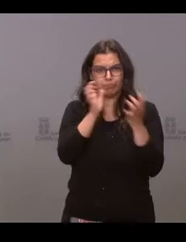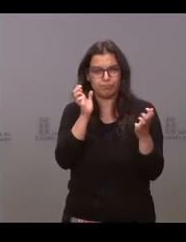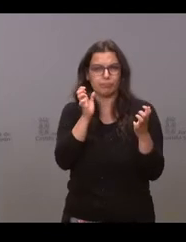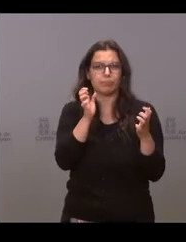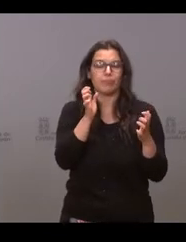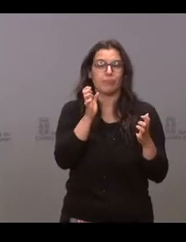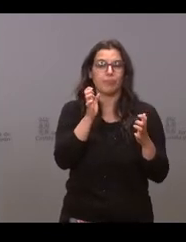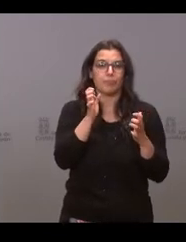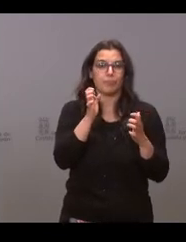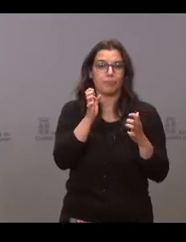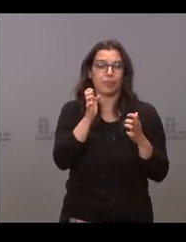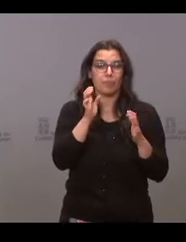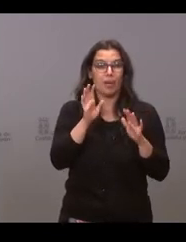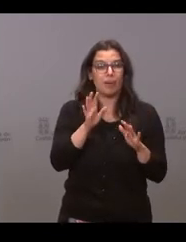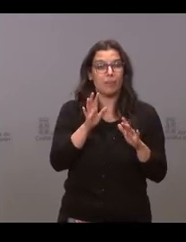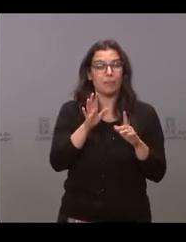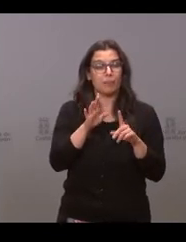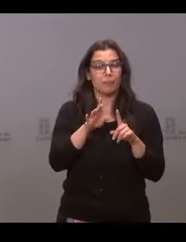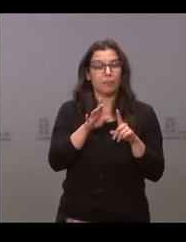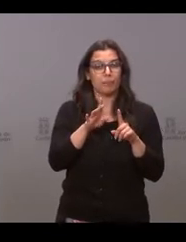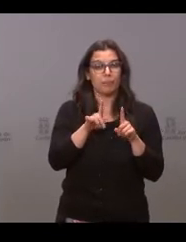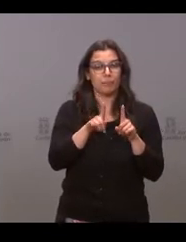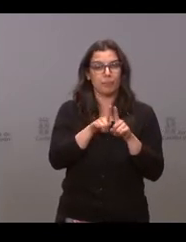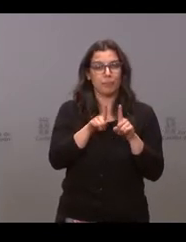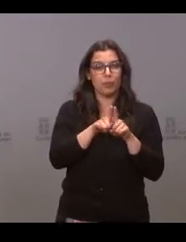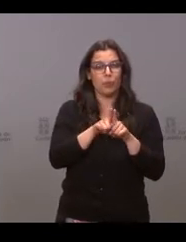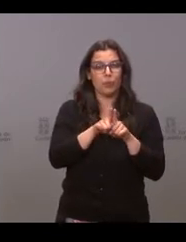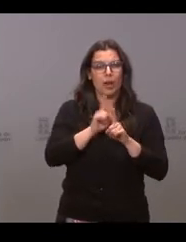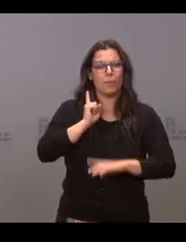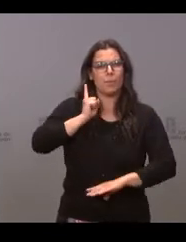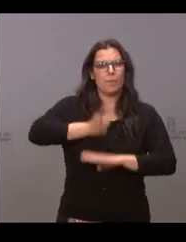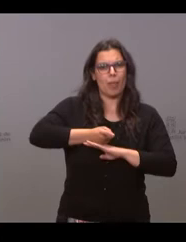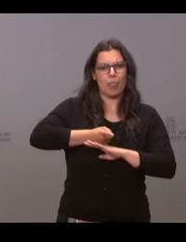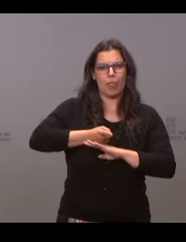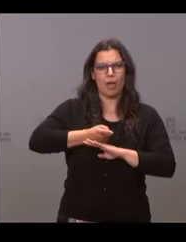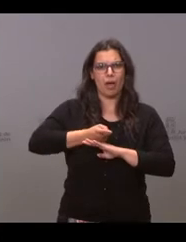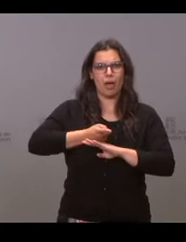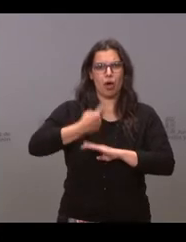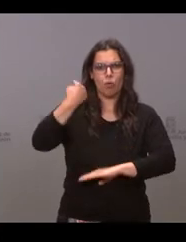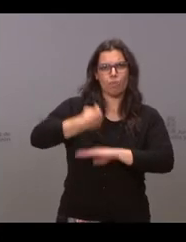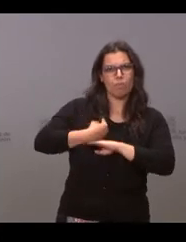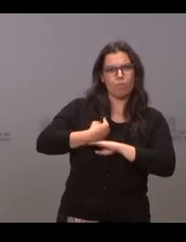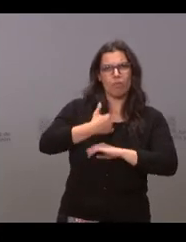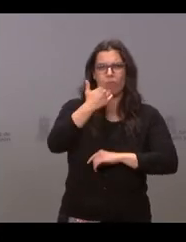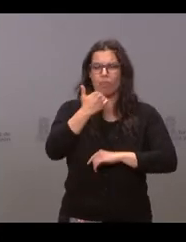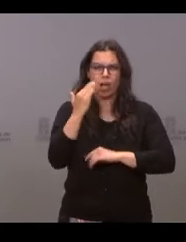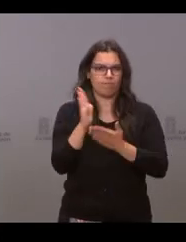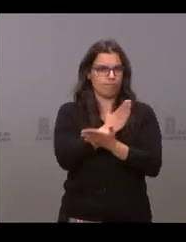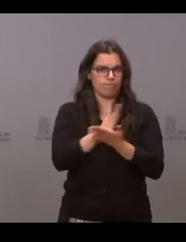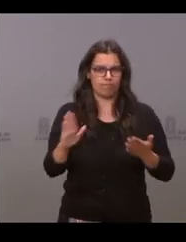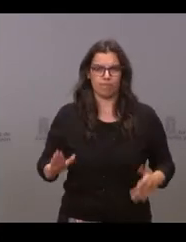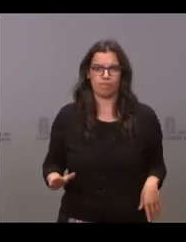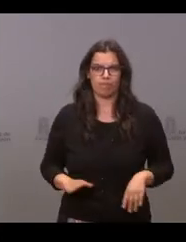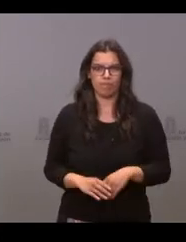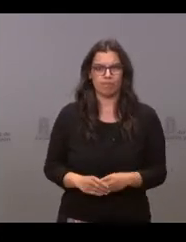y bajo ningún concepto ha venido determinada por la imposición de cada una de las partes